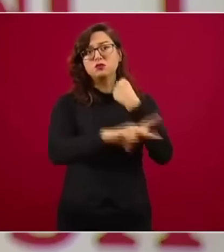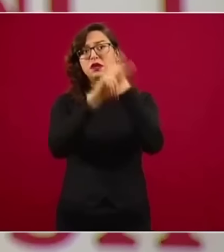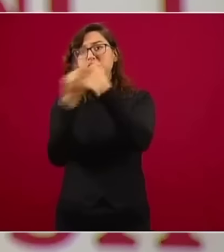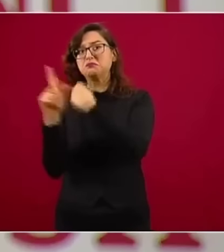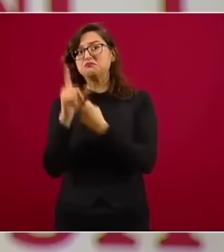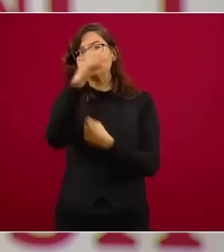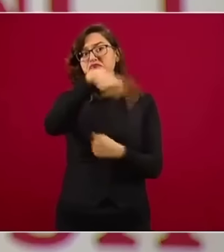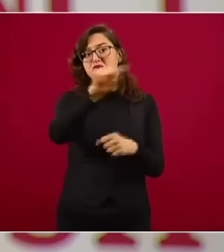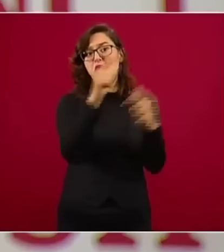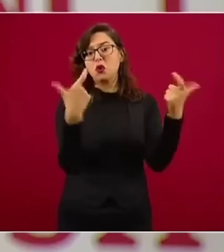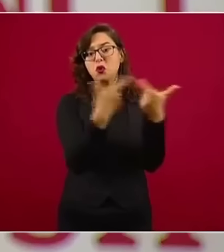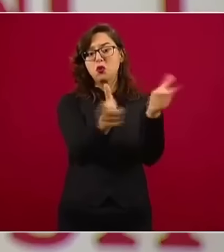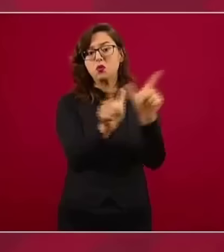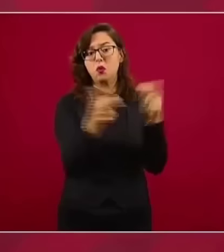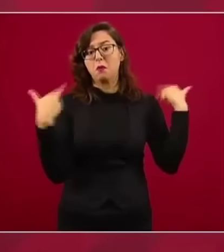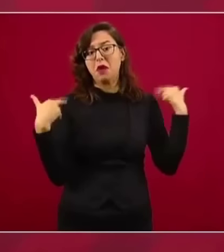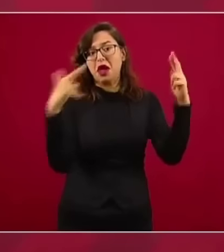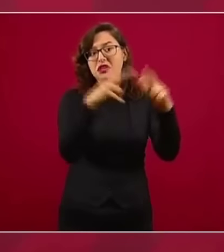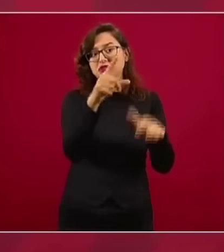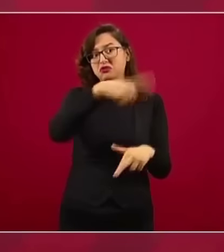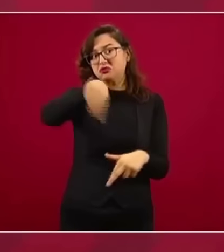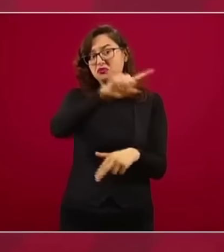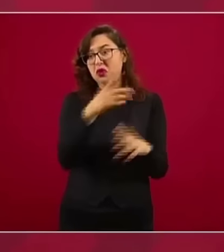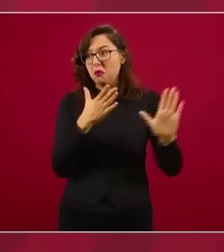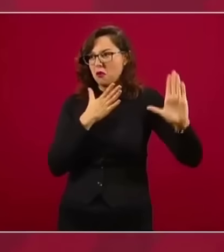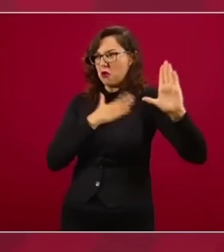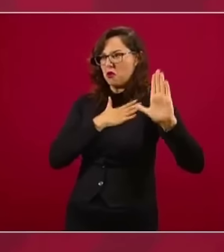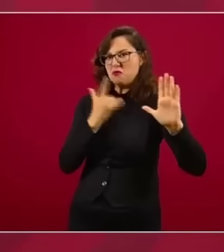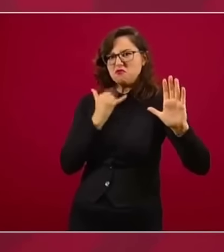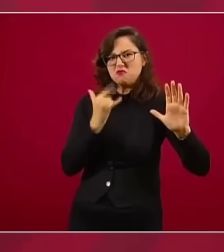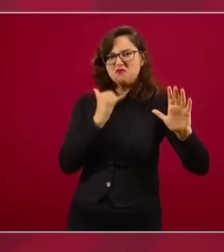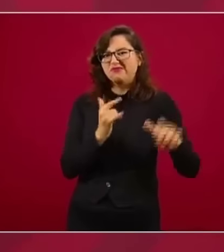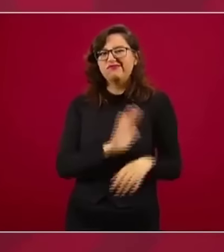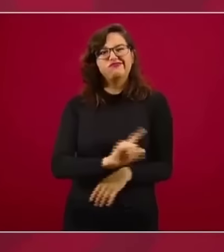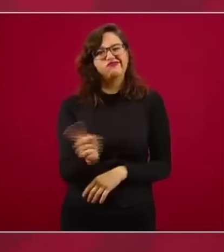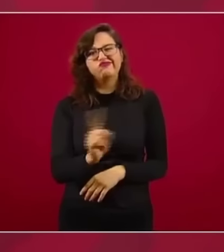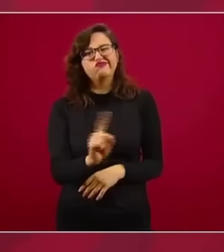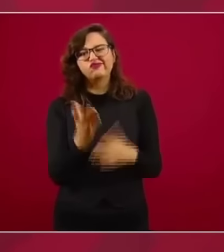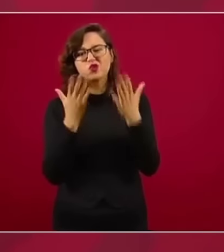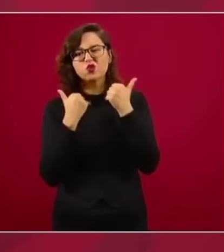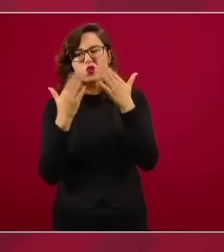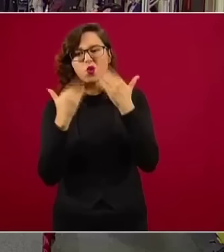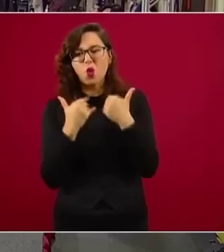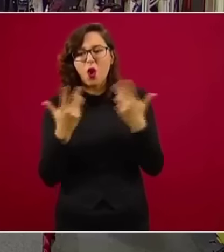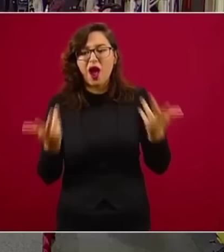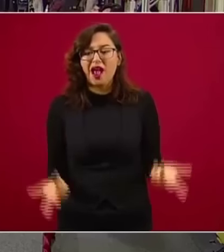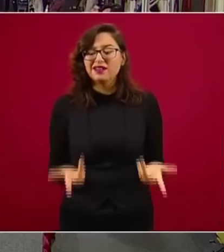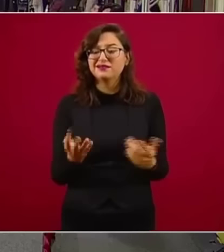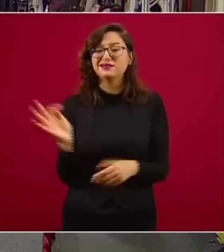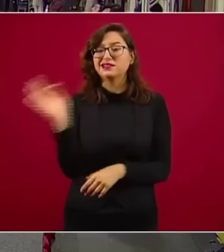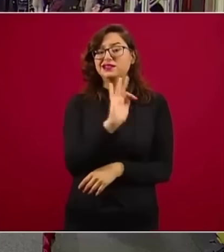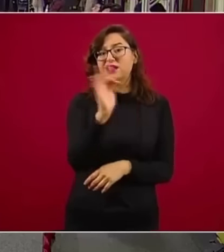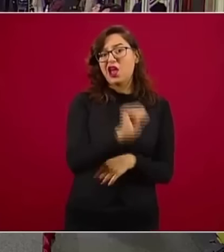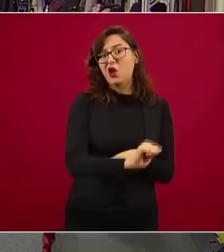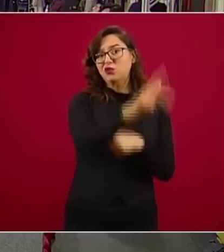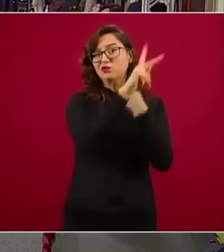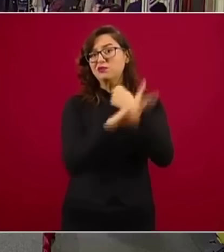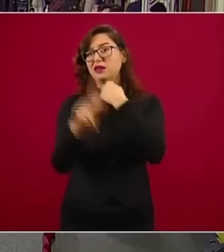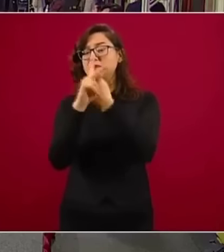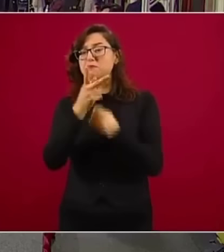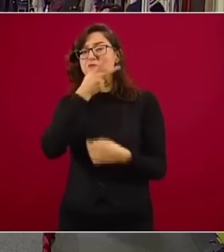mexicano. Quizá otros países no posean el tamaño del corazón de madres y padres como los